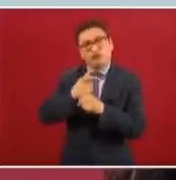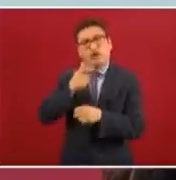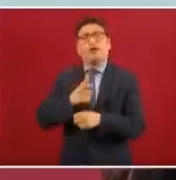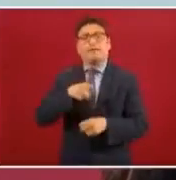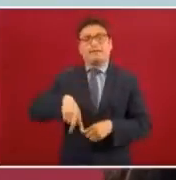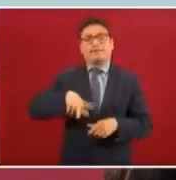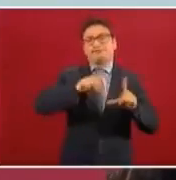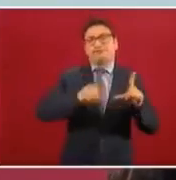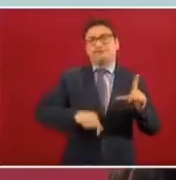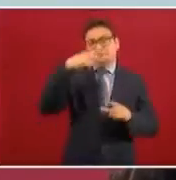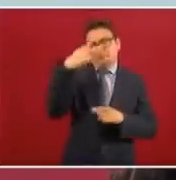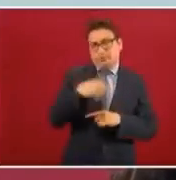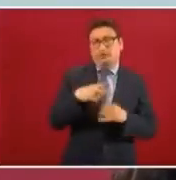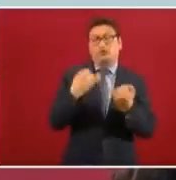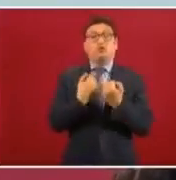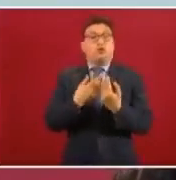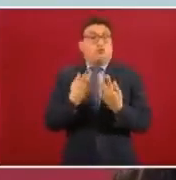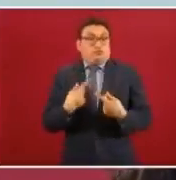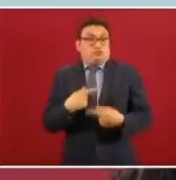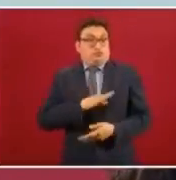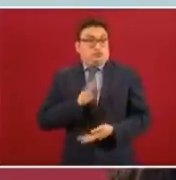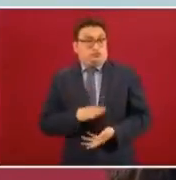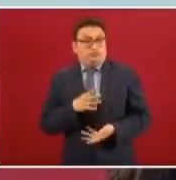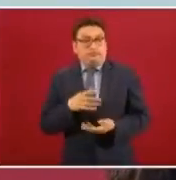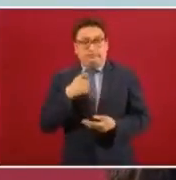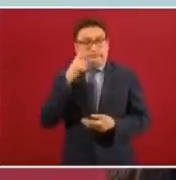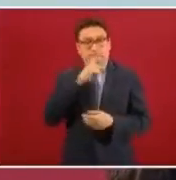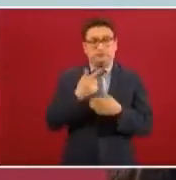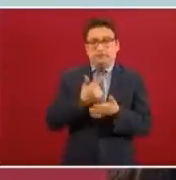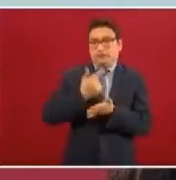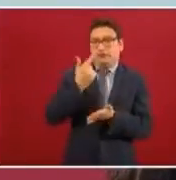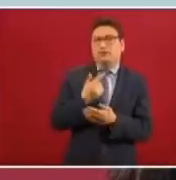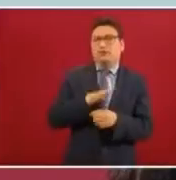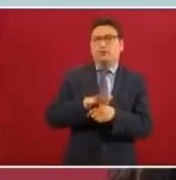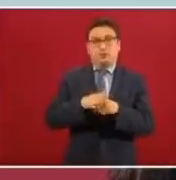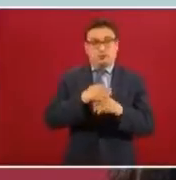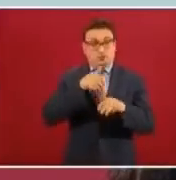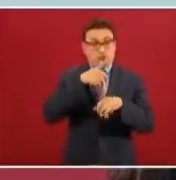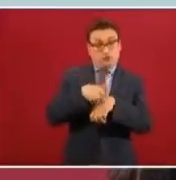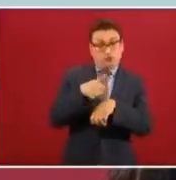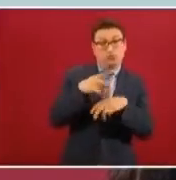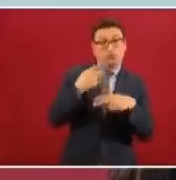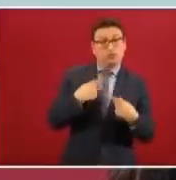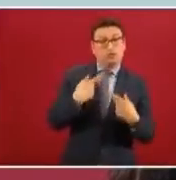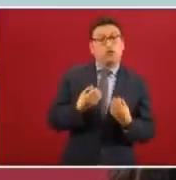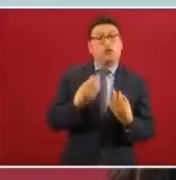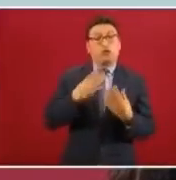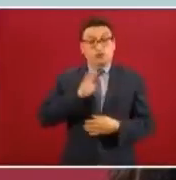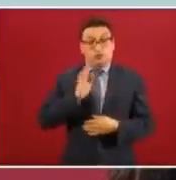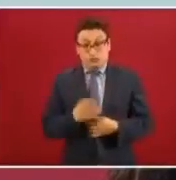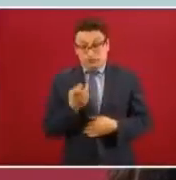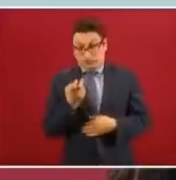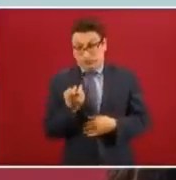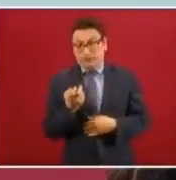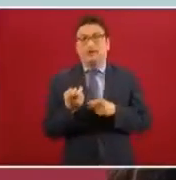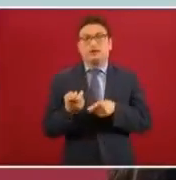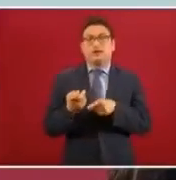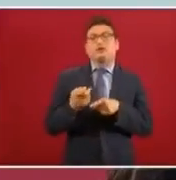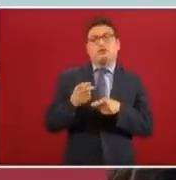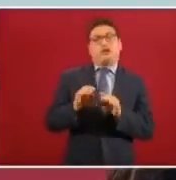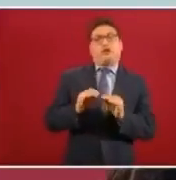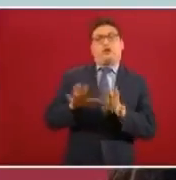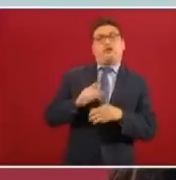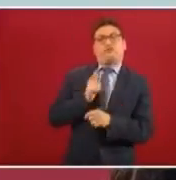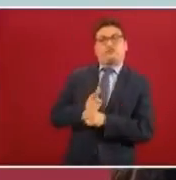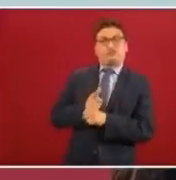méxico ahora veamos la letalidad a diferencia de lo que se ve en el número de personas que han fallecido en donde claramente